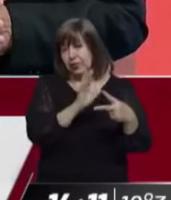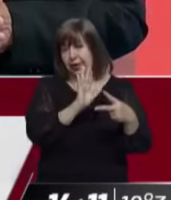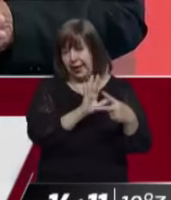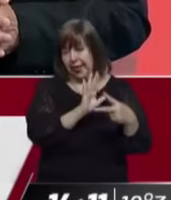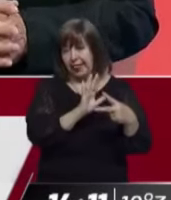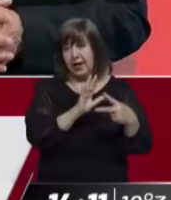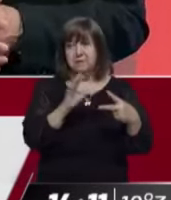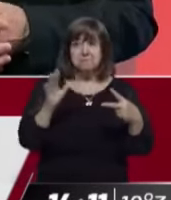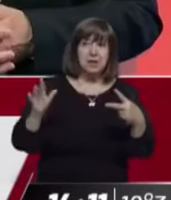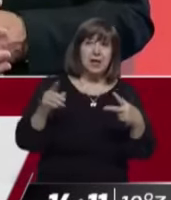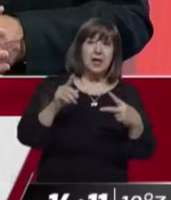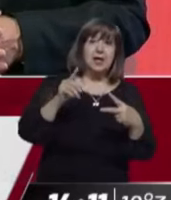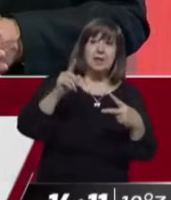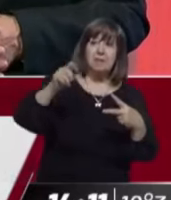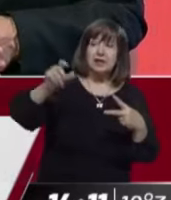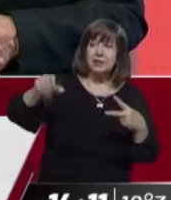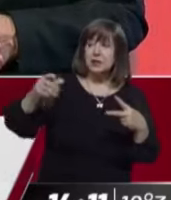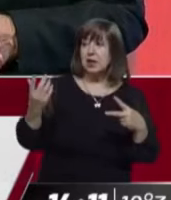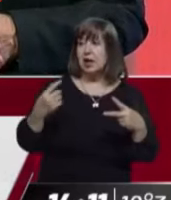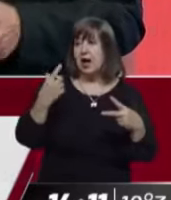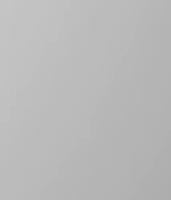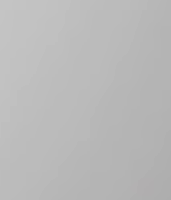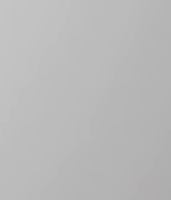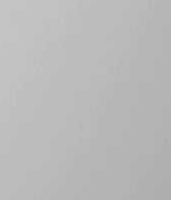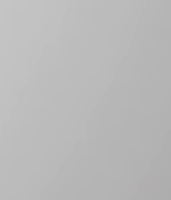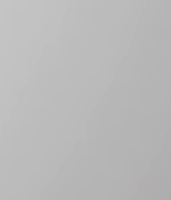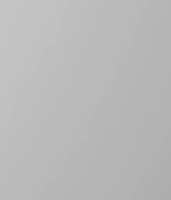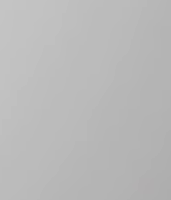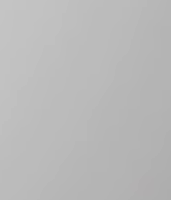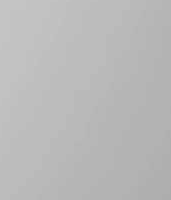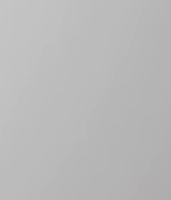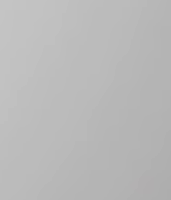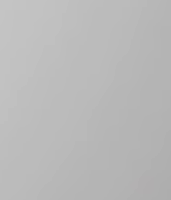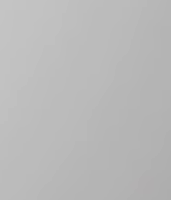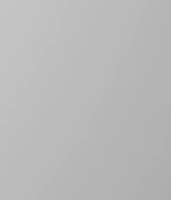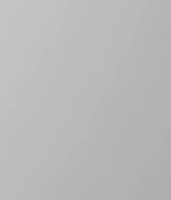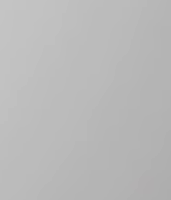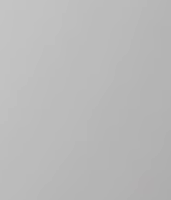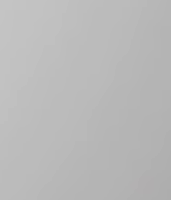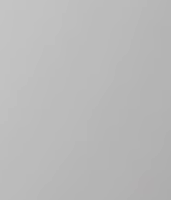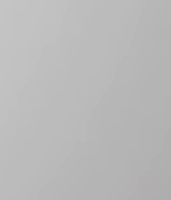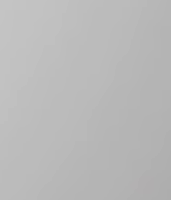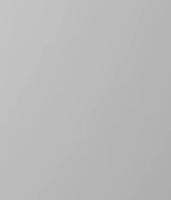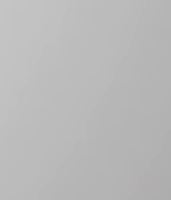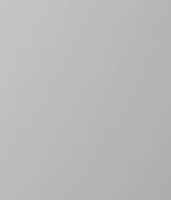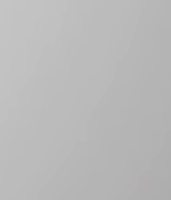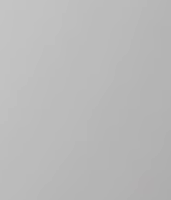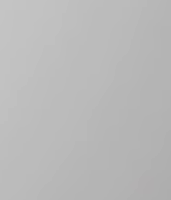en muchos sectores de la política. Noelia, Marisol. Gracias, Carlos.